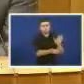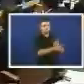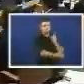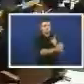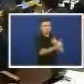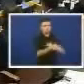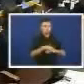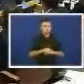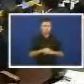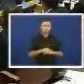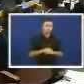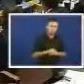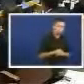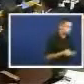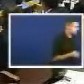Porque